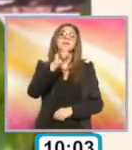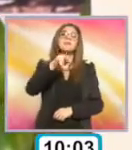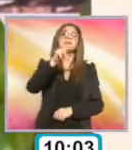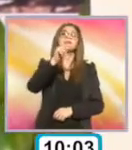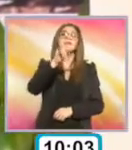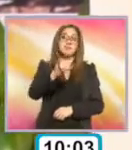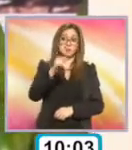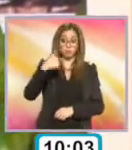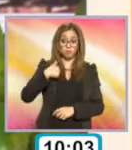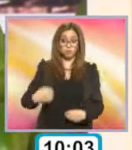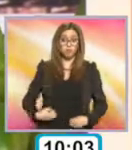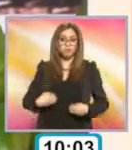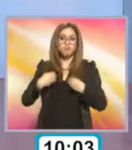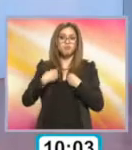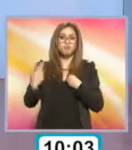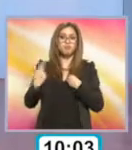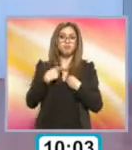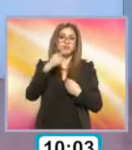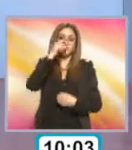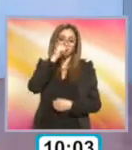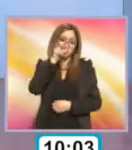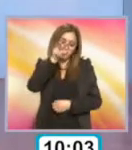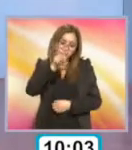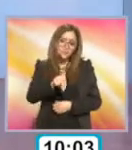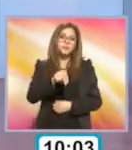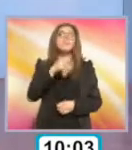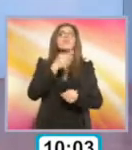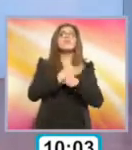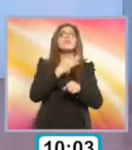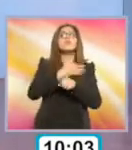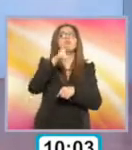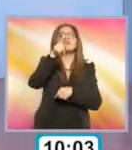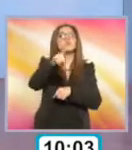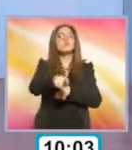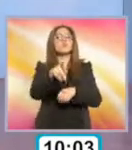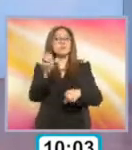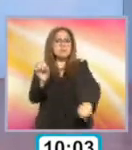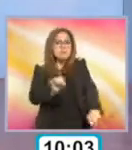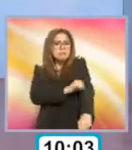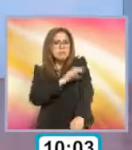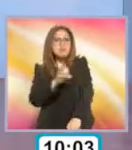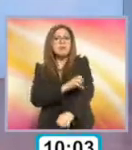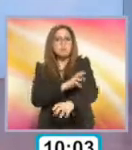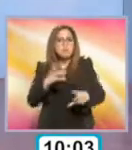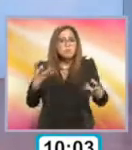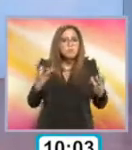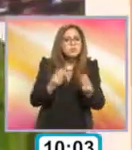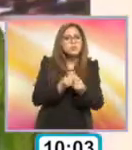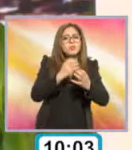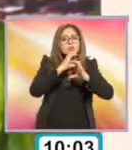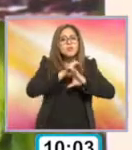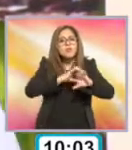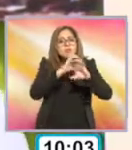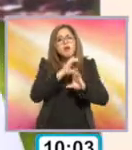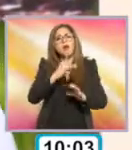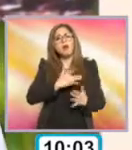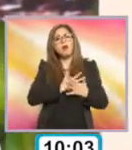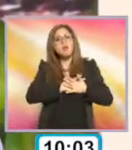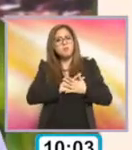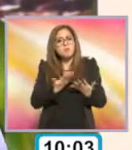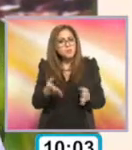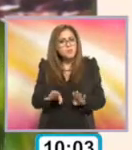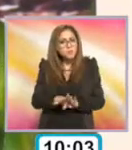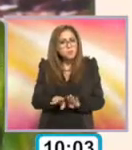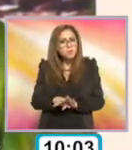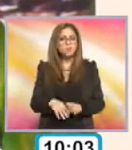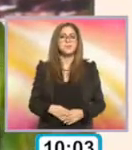Siempre hemos visto tu música muy energética. Algo romántico viene ahora contigo. Sí, yo, contrario